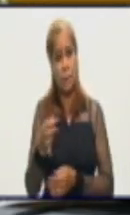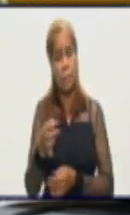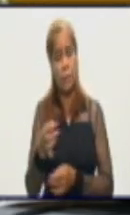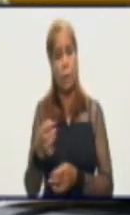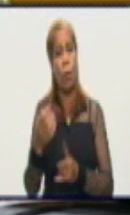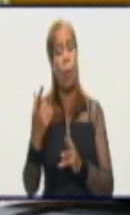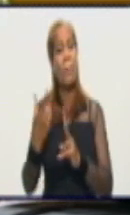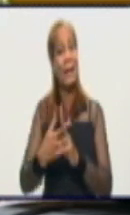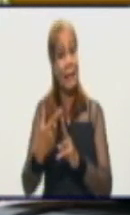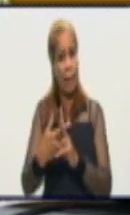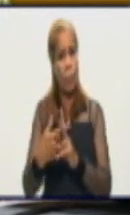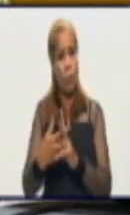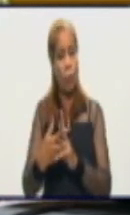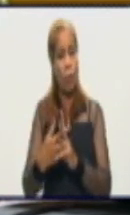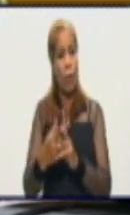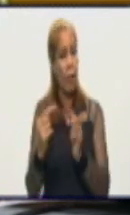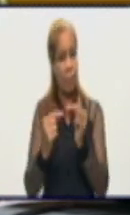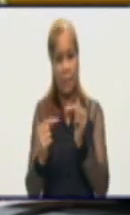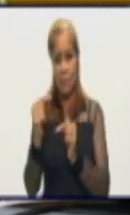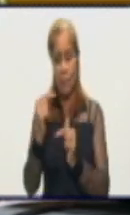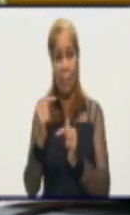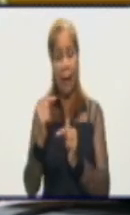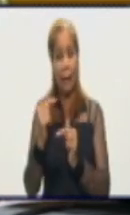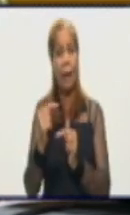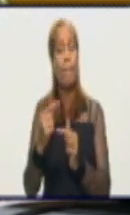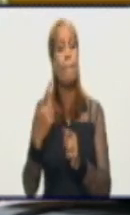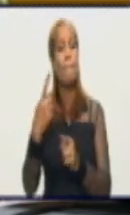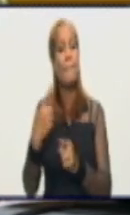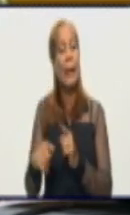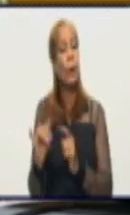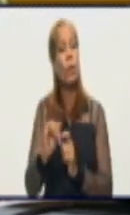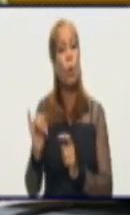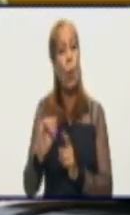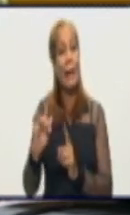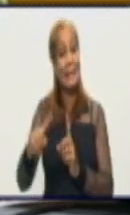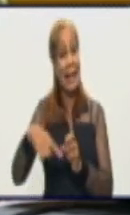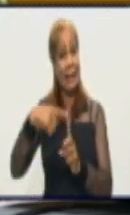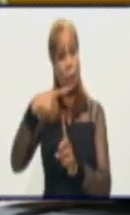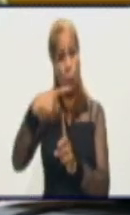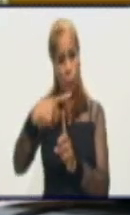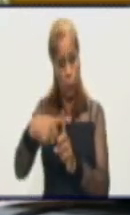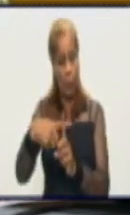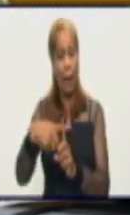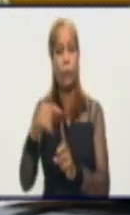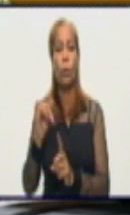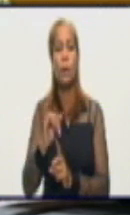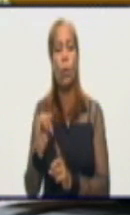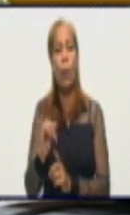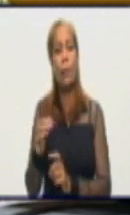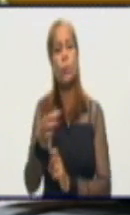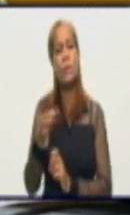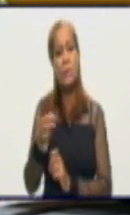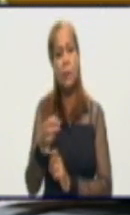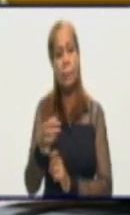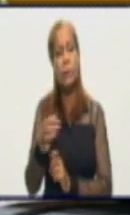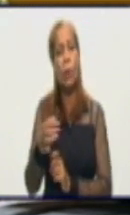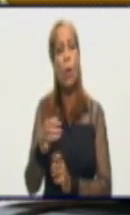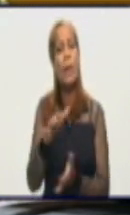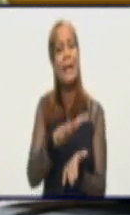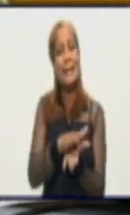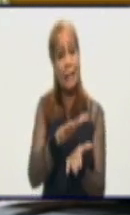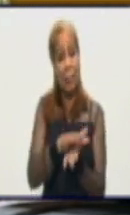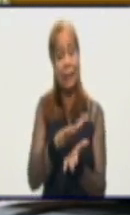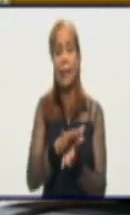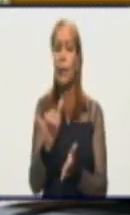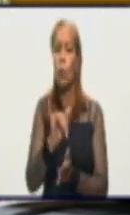siendo muy compleja la situación epidemiológica, pero es cierto que hay municipios que se mantienen con una alta